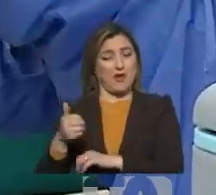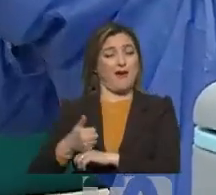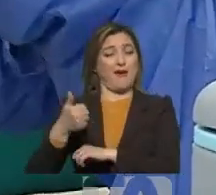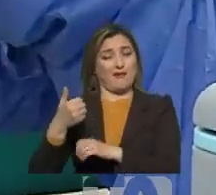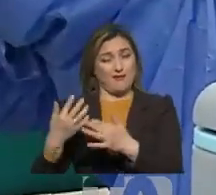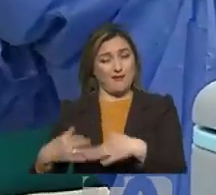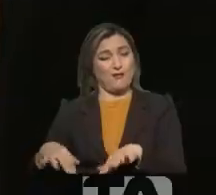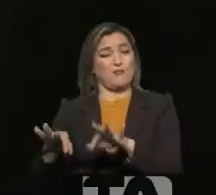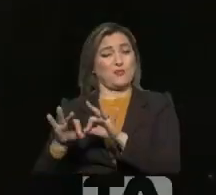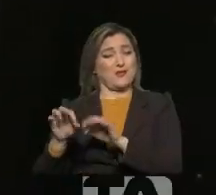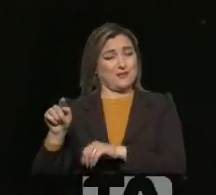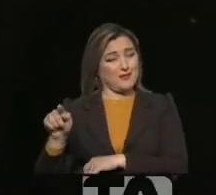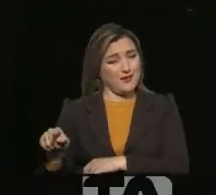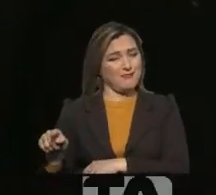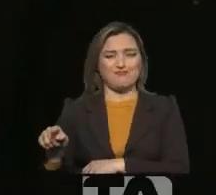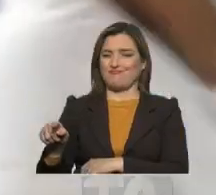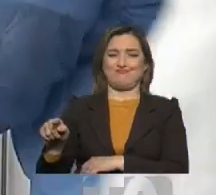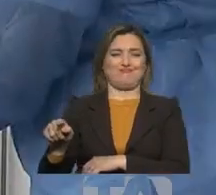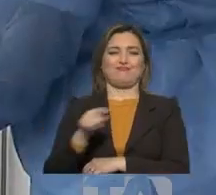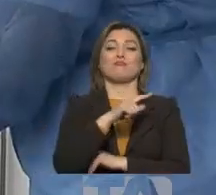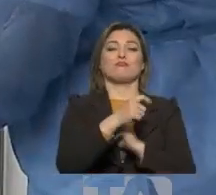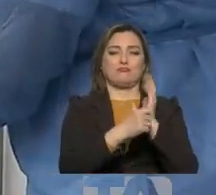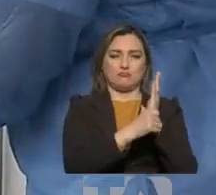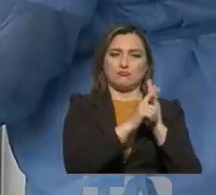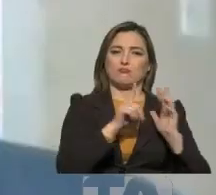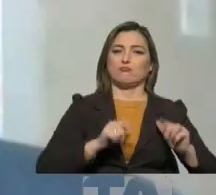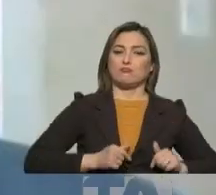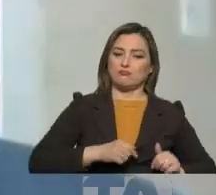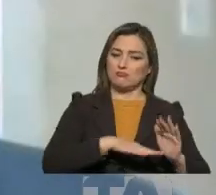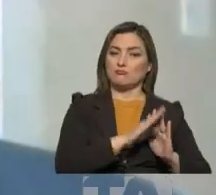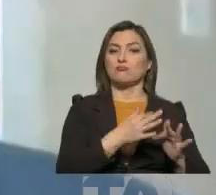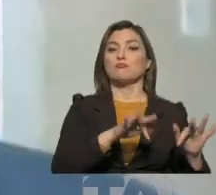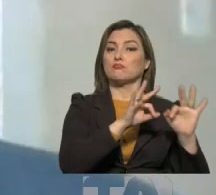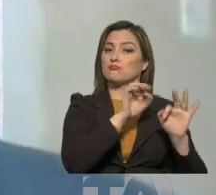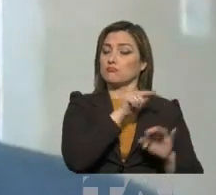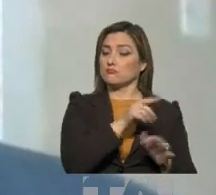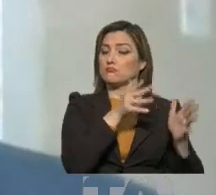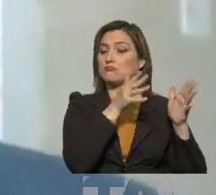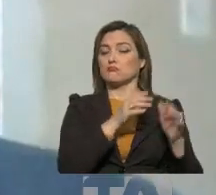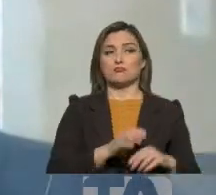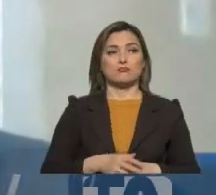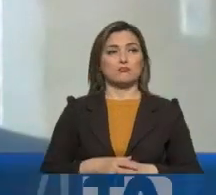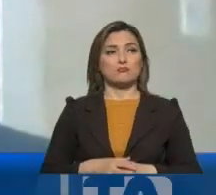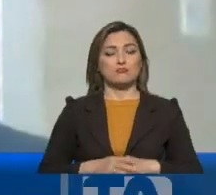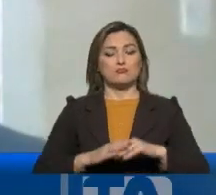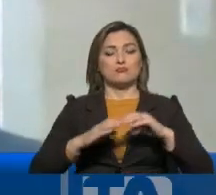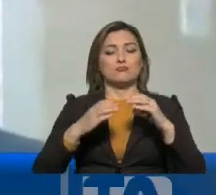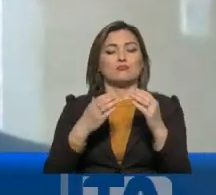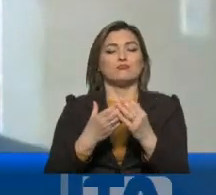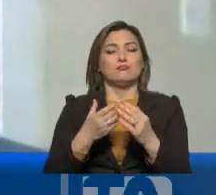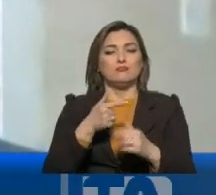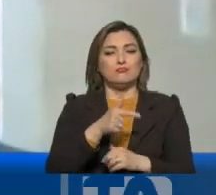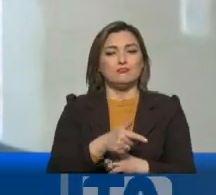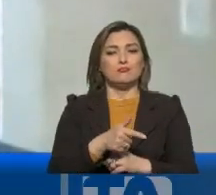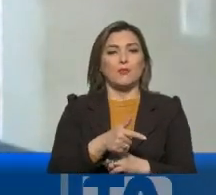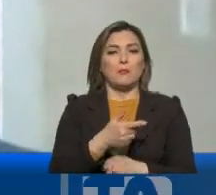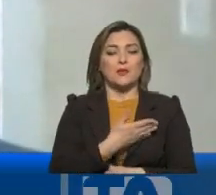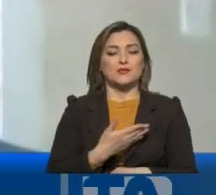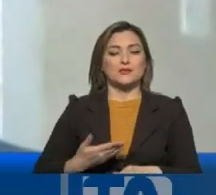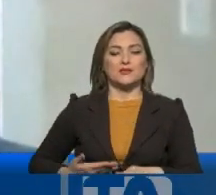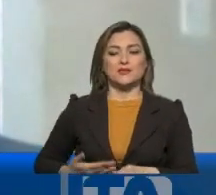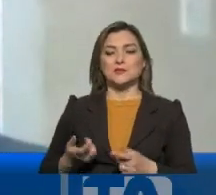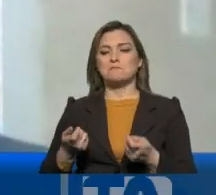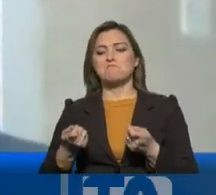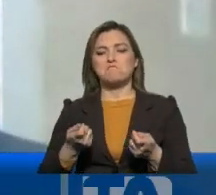las debe marcar el ministerio de salud no el sector privado esta comisión me parece que debe estar alrededor de la presidencia para